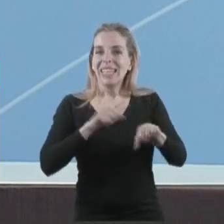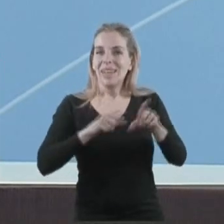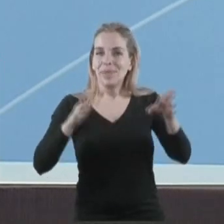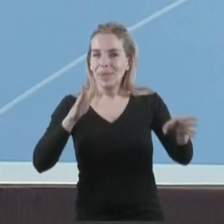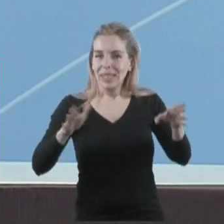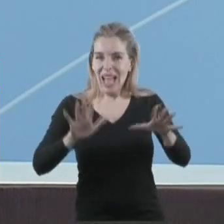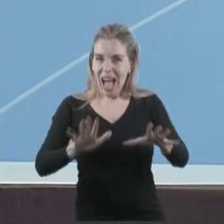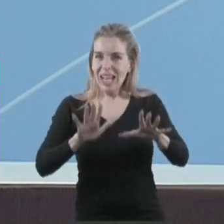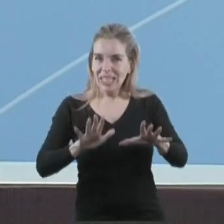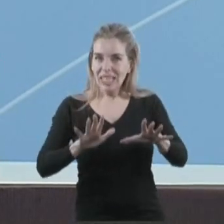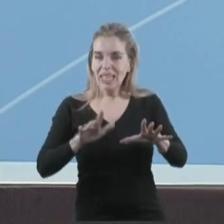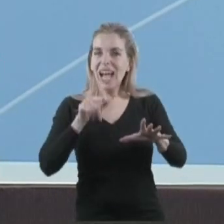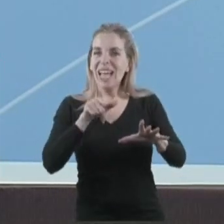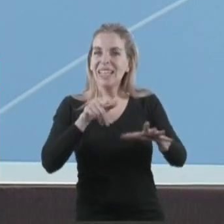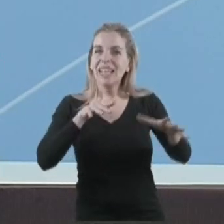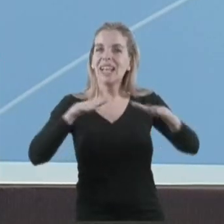contexto